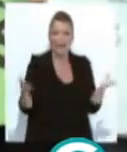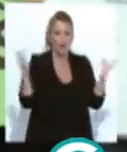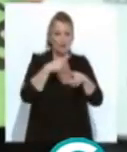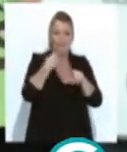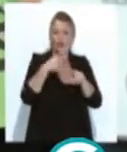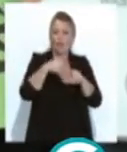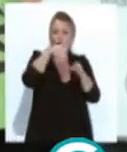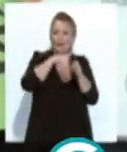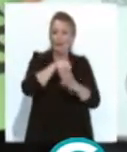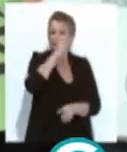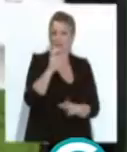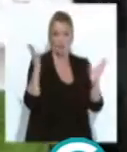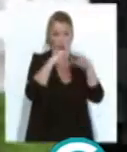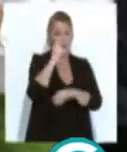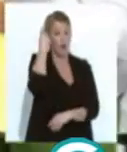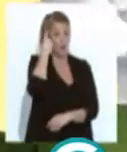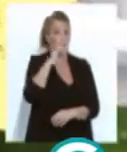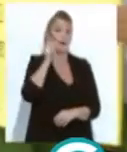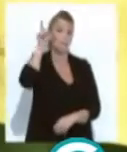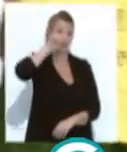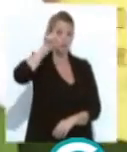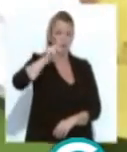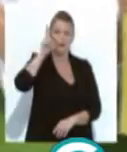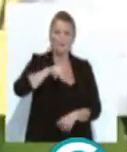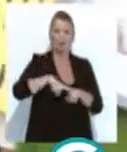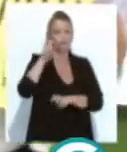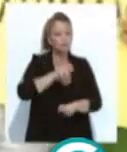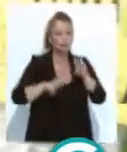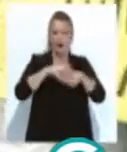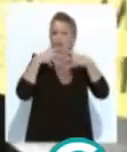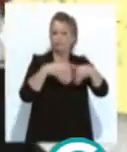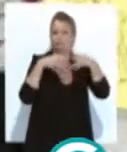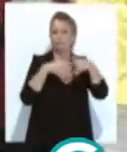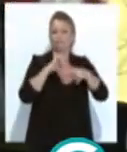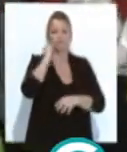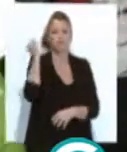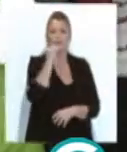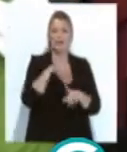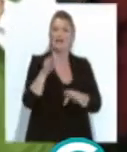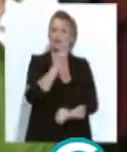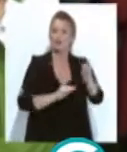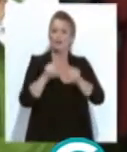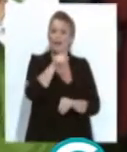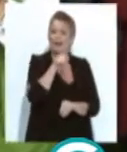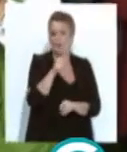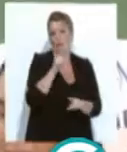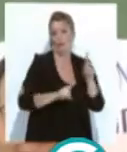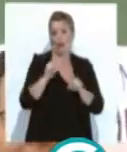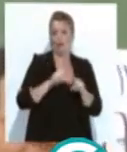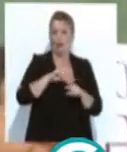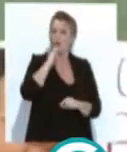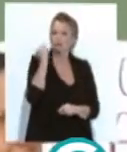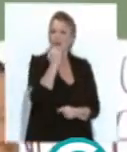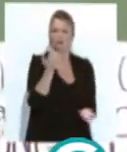a día de hoy. Tanto alumnos como profesores reman juntos en busca de una solución para poder solventar estas carencias. Ambos se quejan